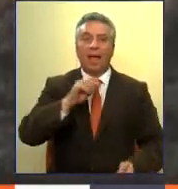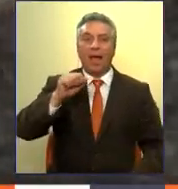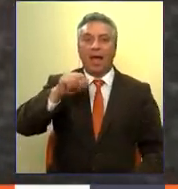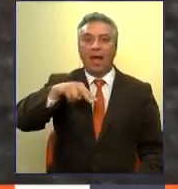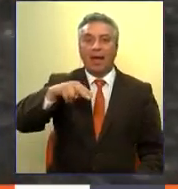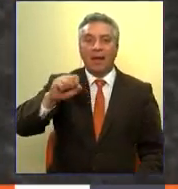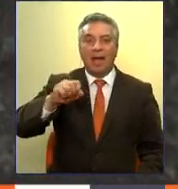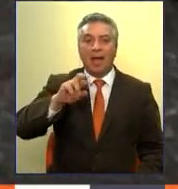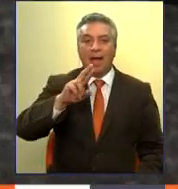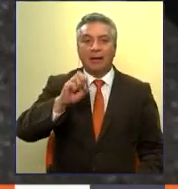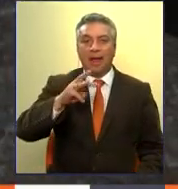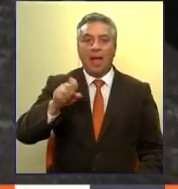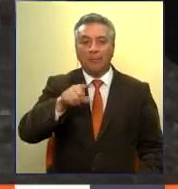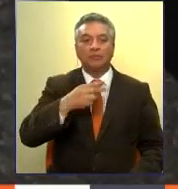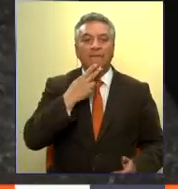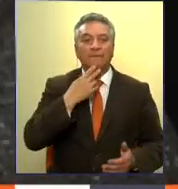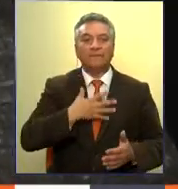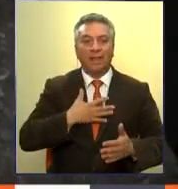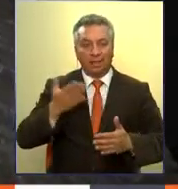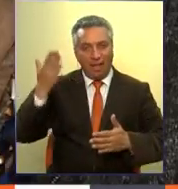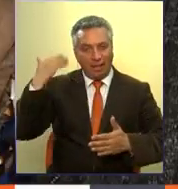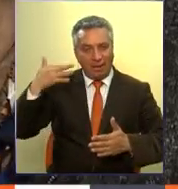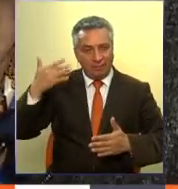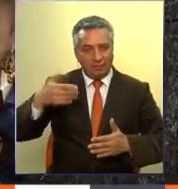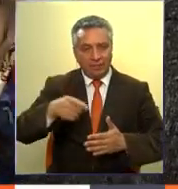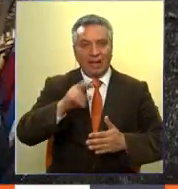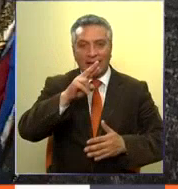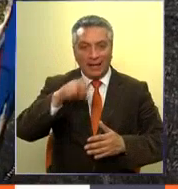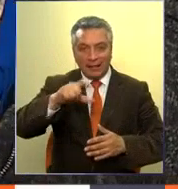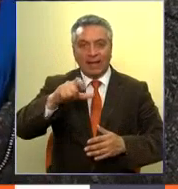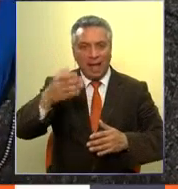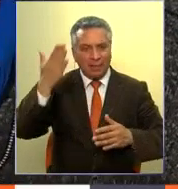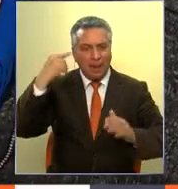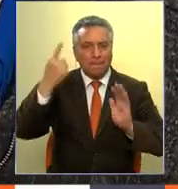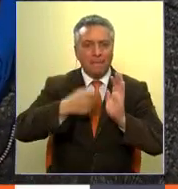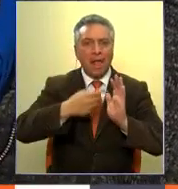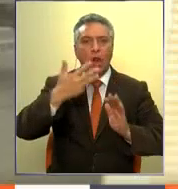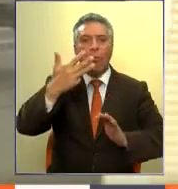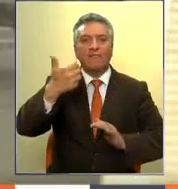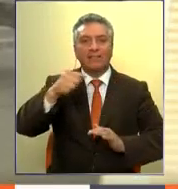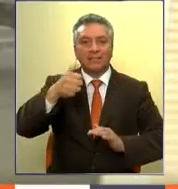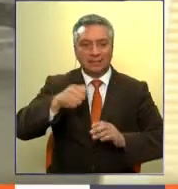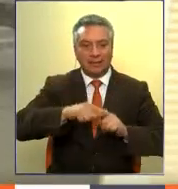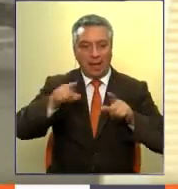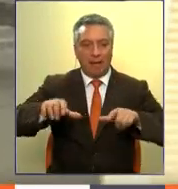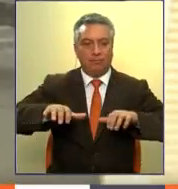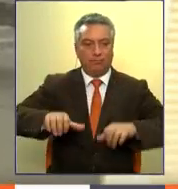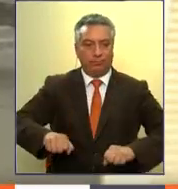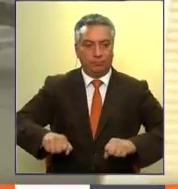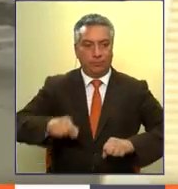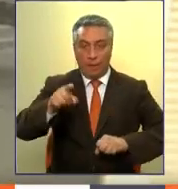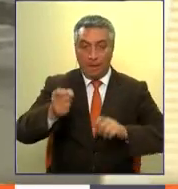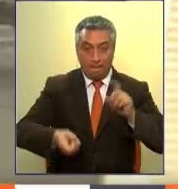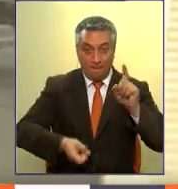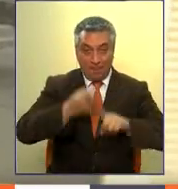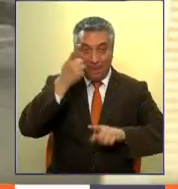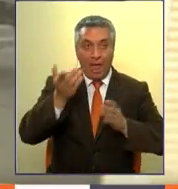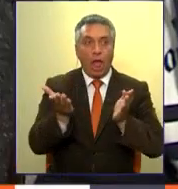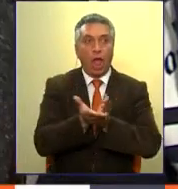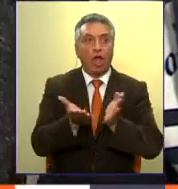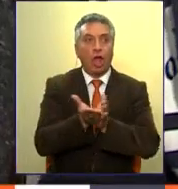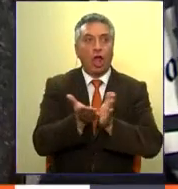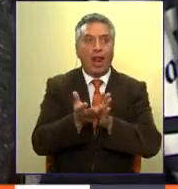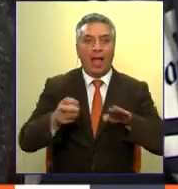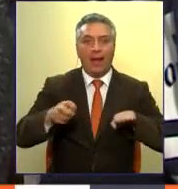las fotos de su vida. Llegó a Renca una toma de terreno en los 60. Una década después fue la primera en transportar a los escolares de la